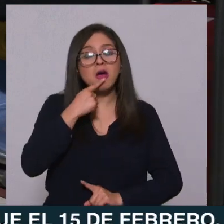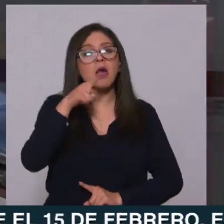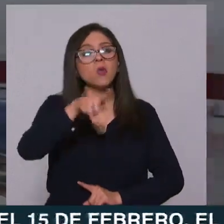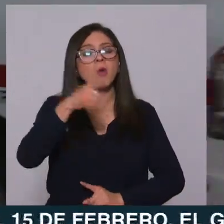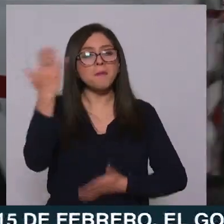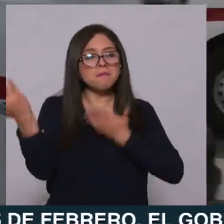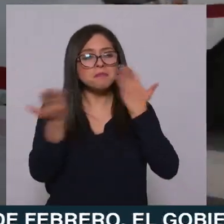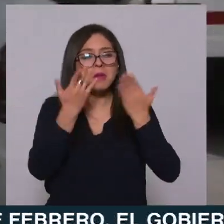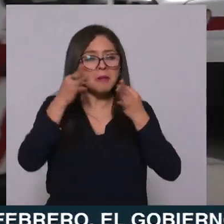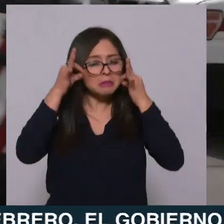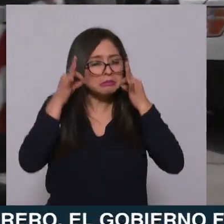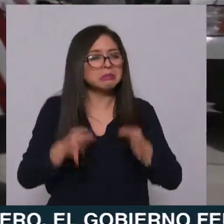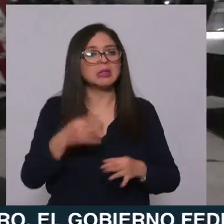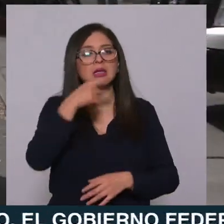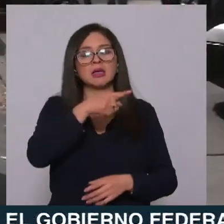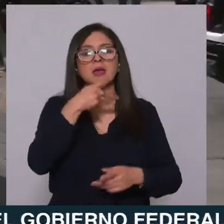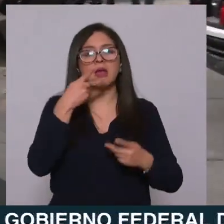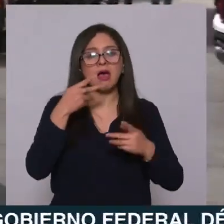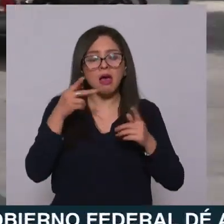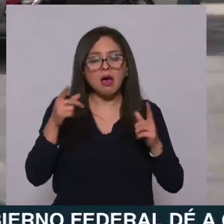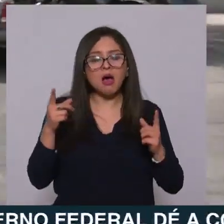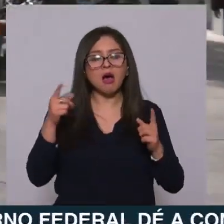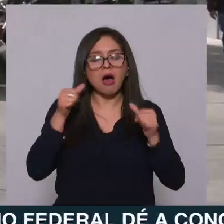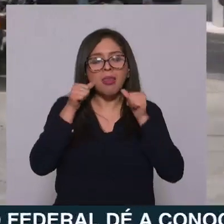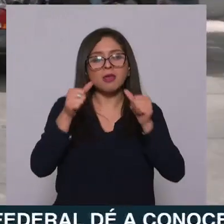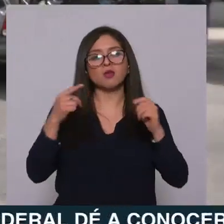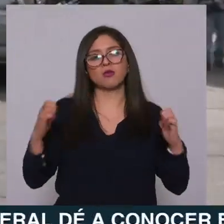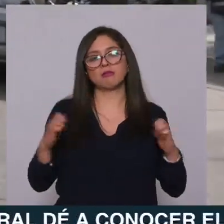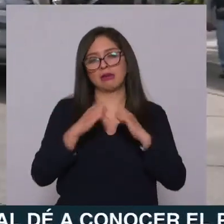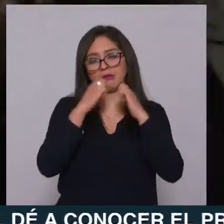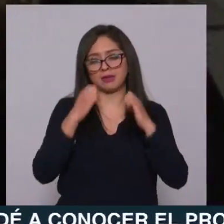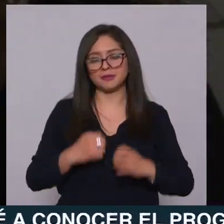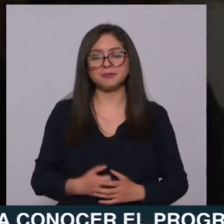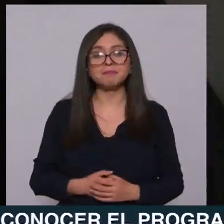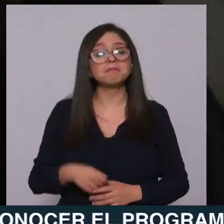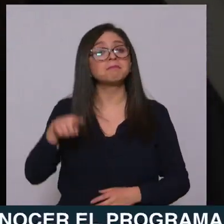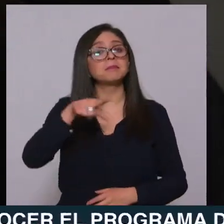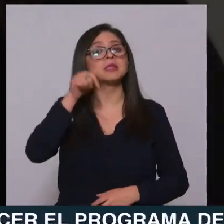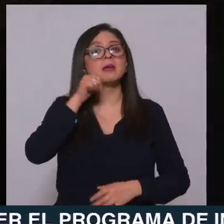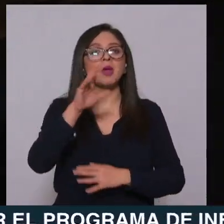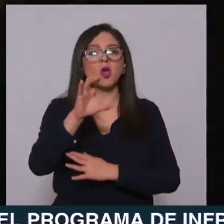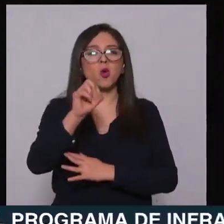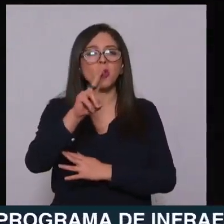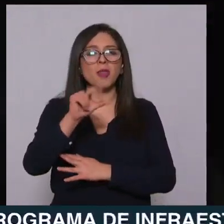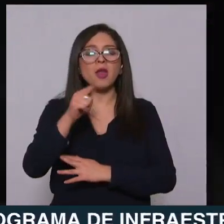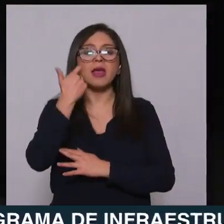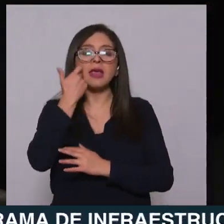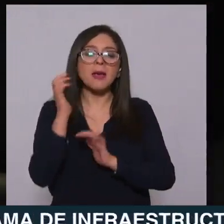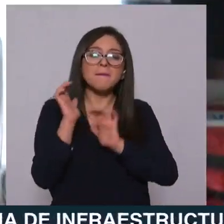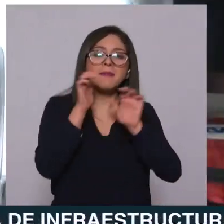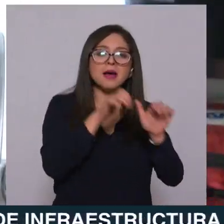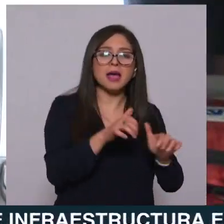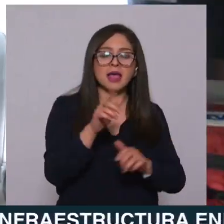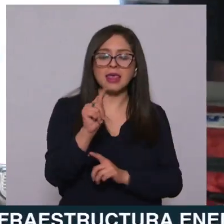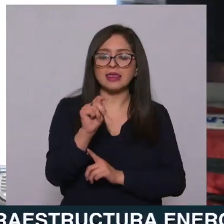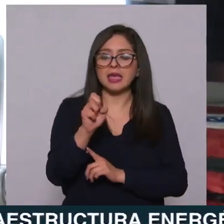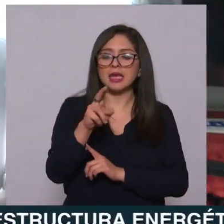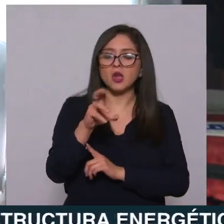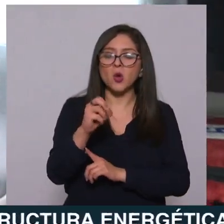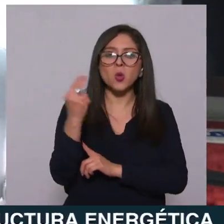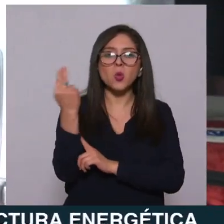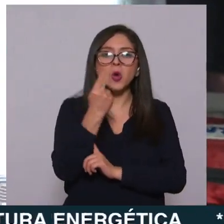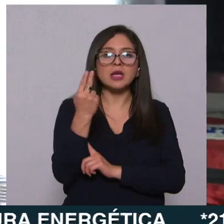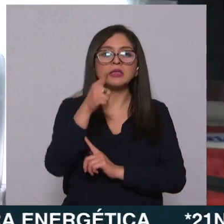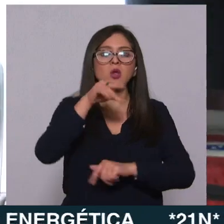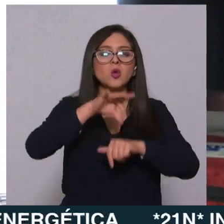médicas. La Cruz Roja Mexicana lanza 2 convocatorias al año para los interesados en formarse como técnicos en urgencias médicas